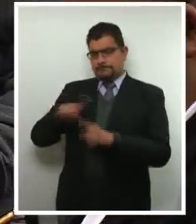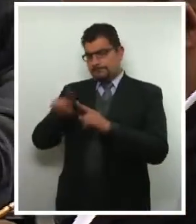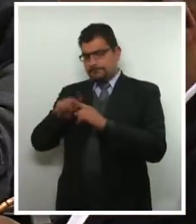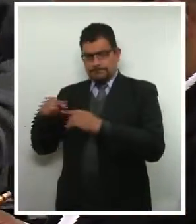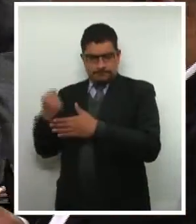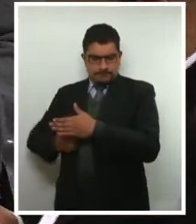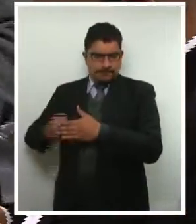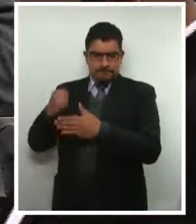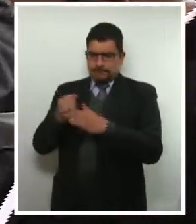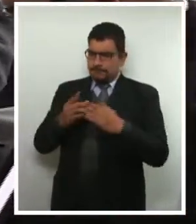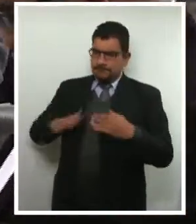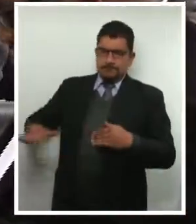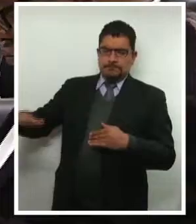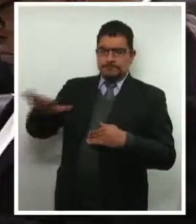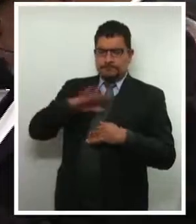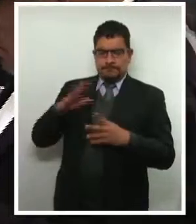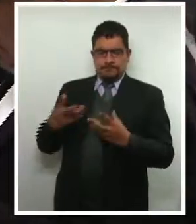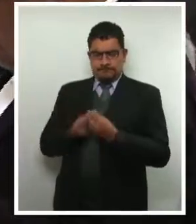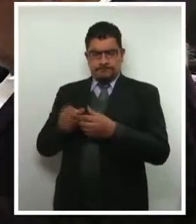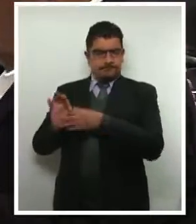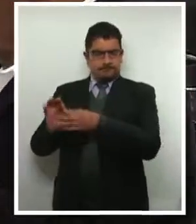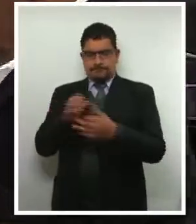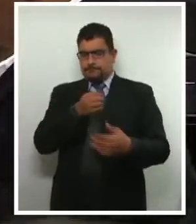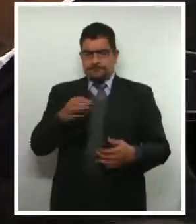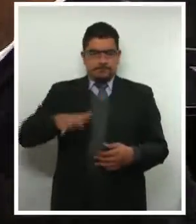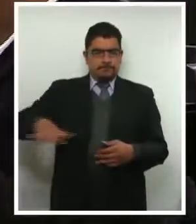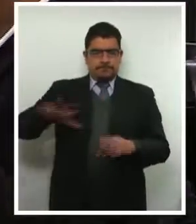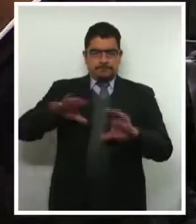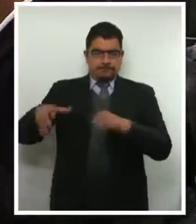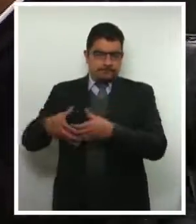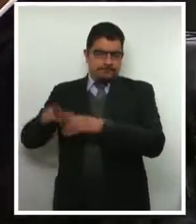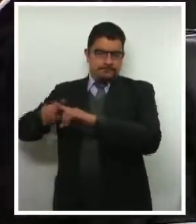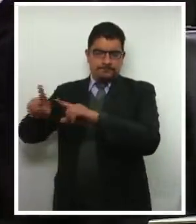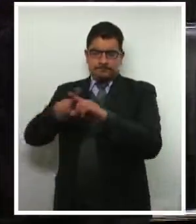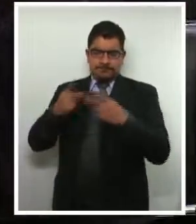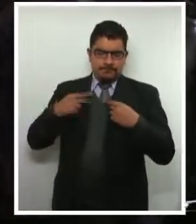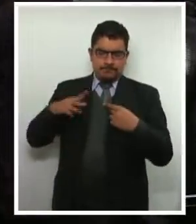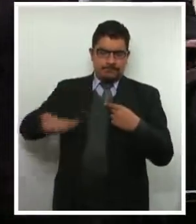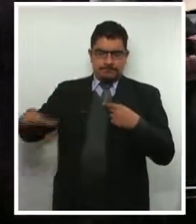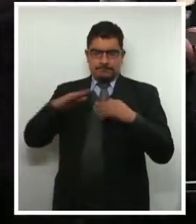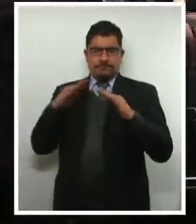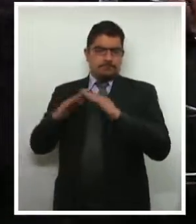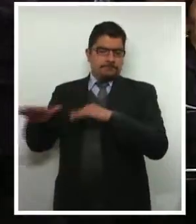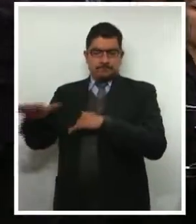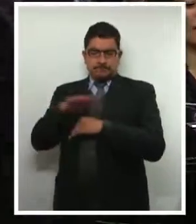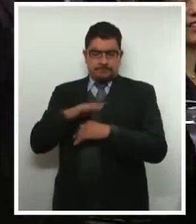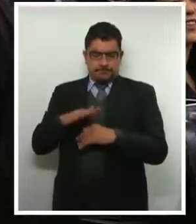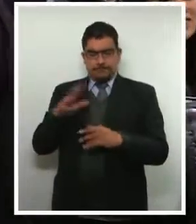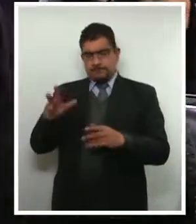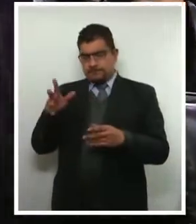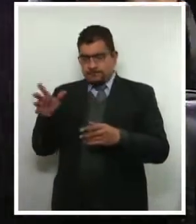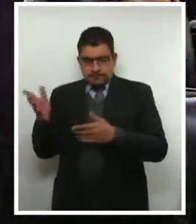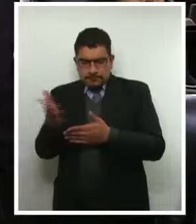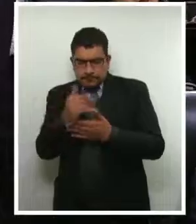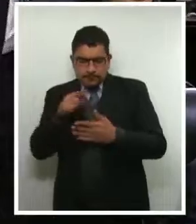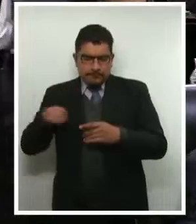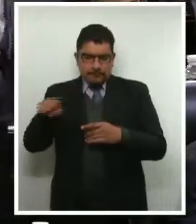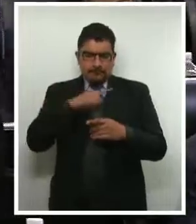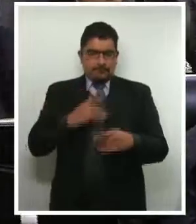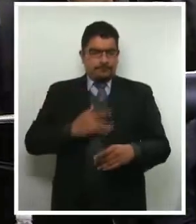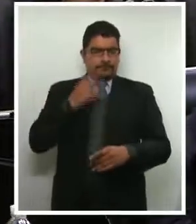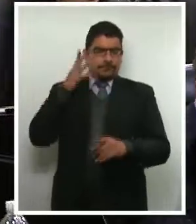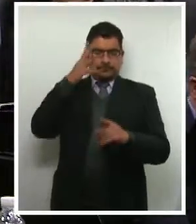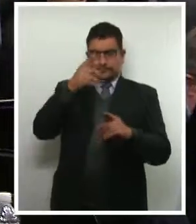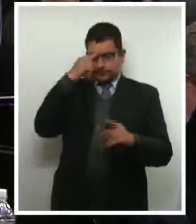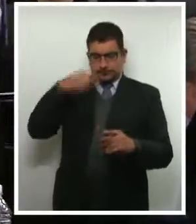sociales y a la organización cívica y autónoma de sus pobladores, recogiendo las aspiraciones de sus ciudadanos